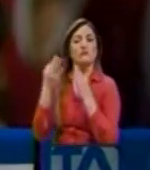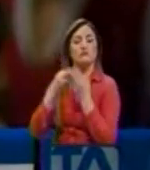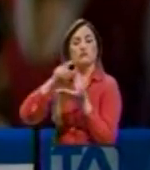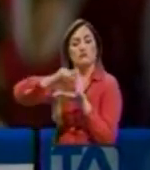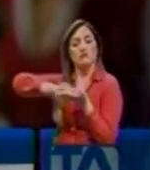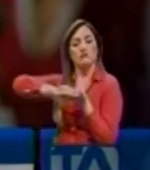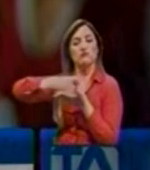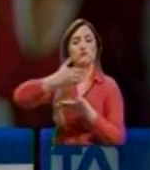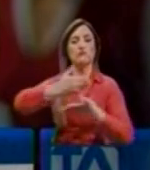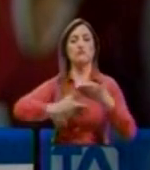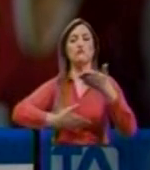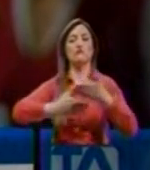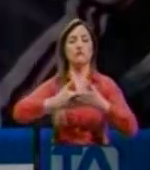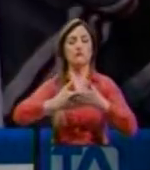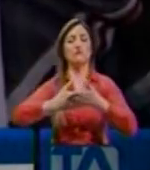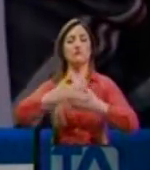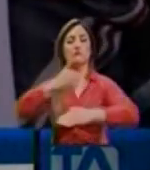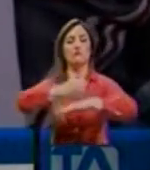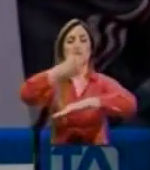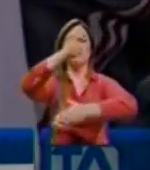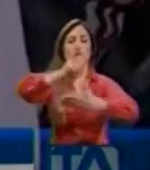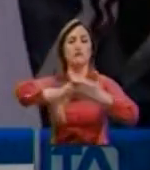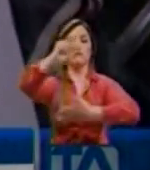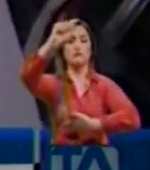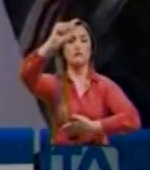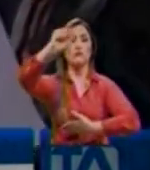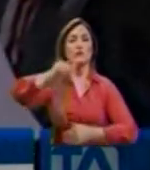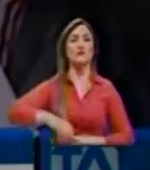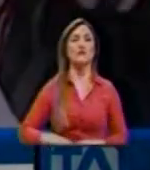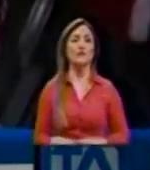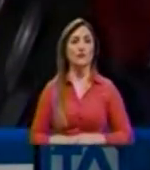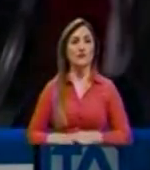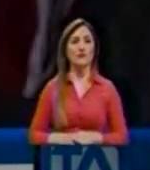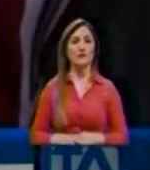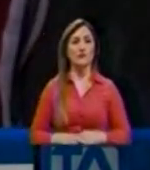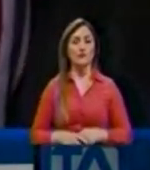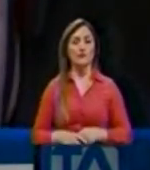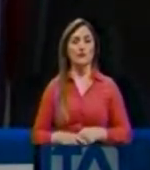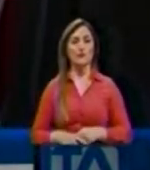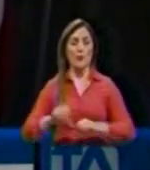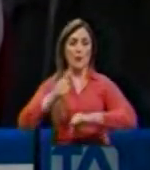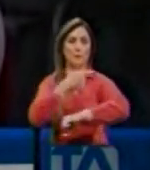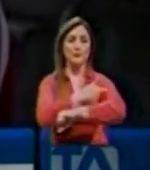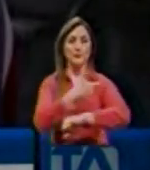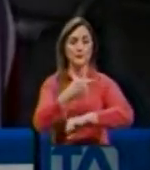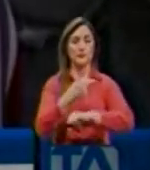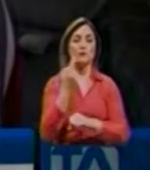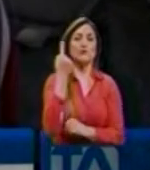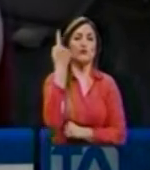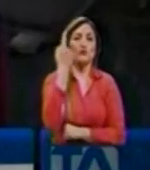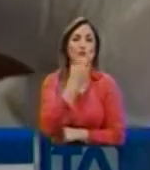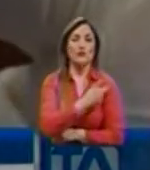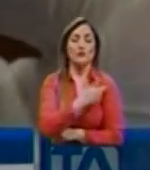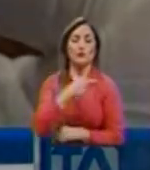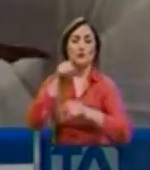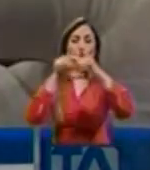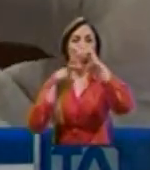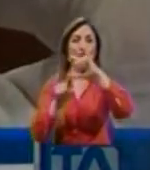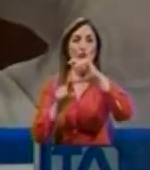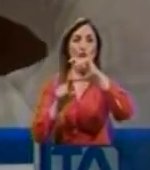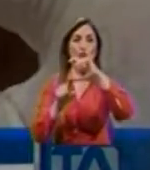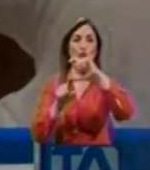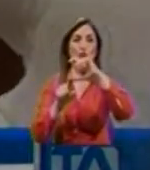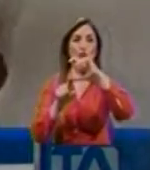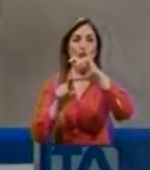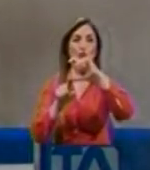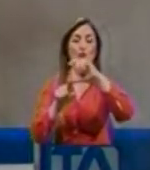un documento en donde se dé esta autorización para poder dar paso a la aplicación de la única dosis de Pfizer, que es el